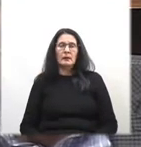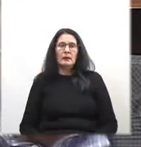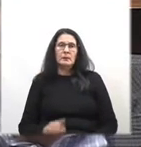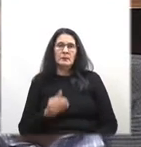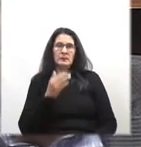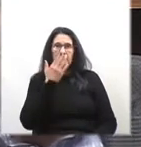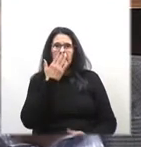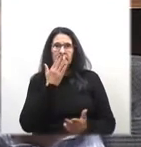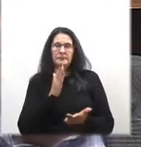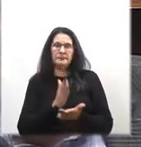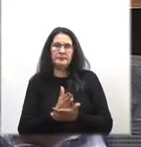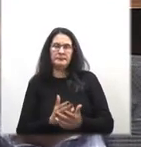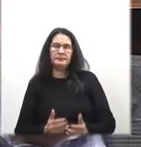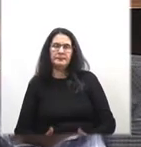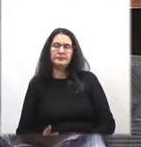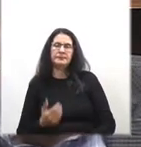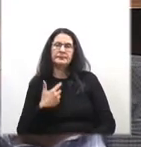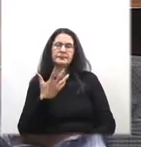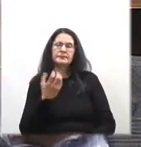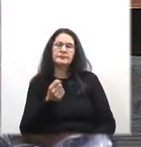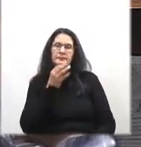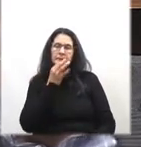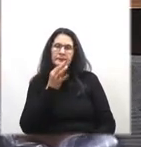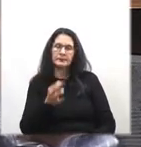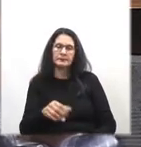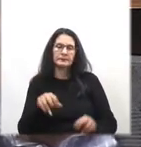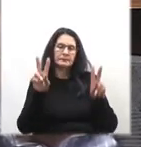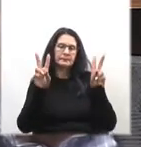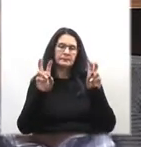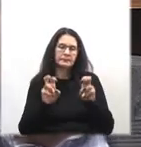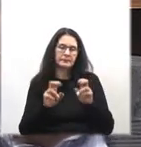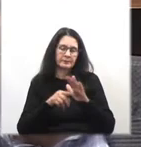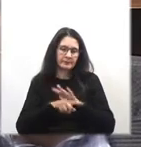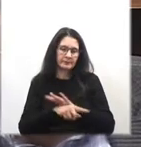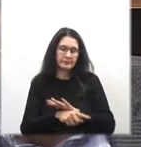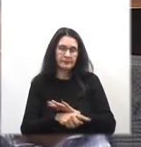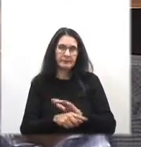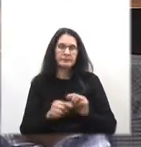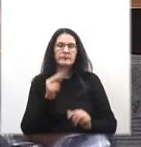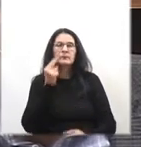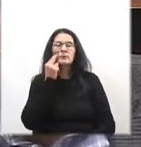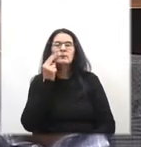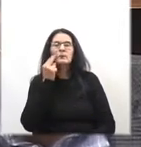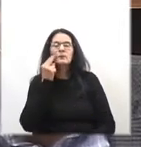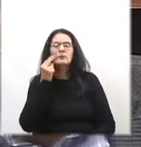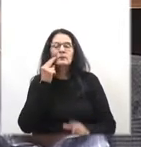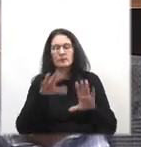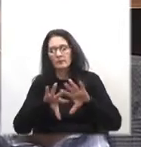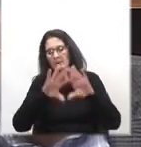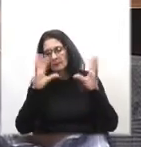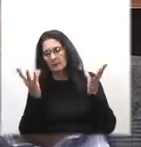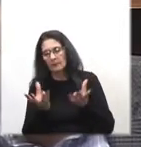Finalmente, señor presidente, quiero referirme al tema de fondo, al problema estructural,